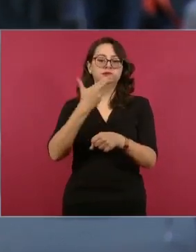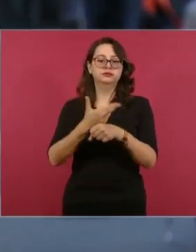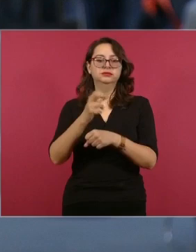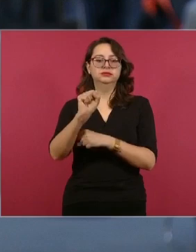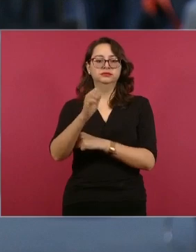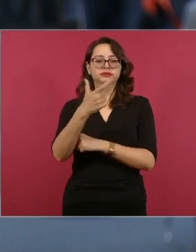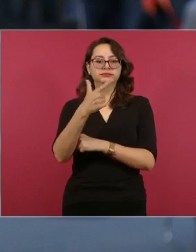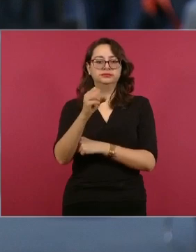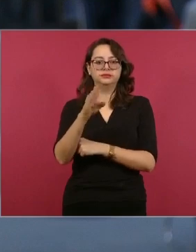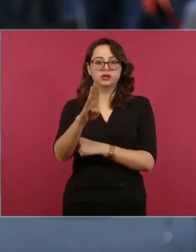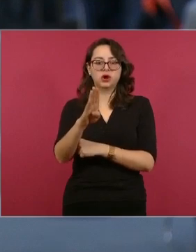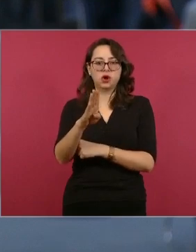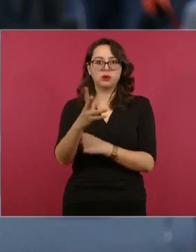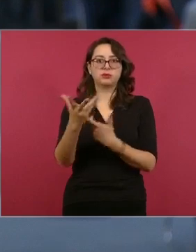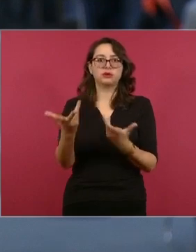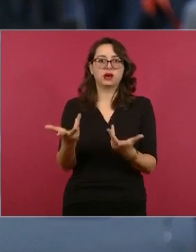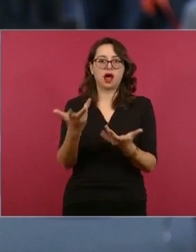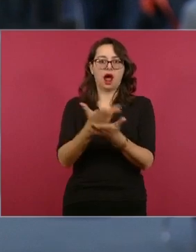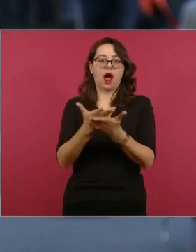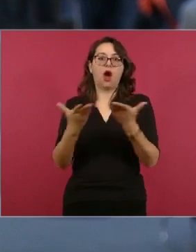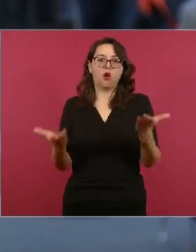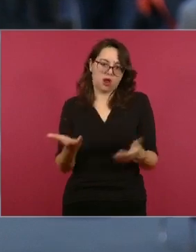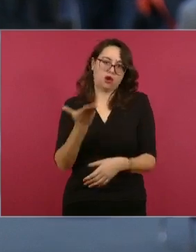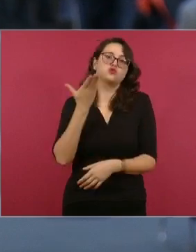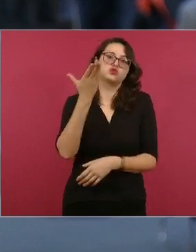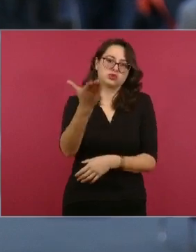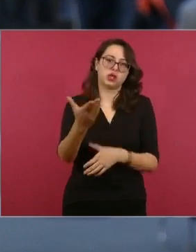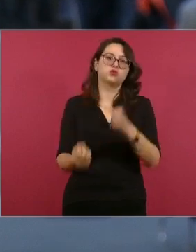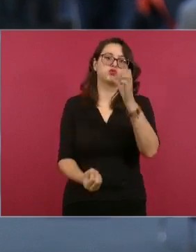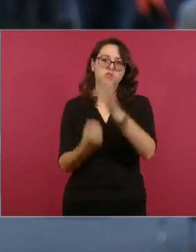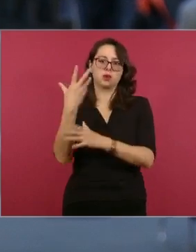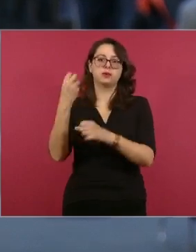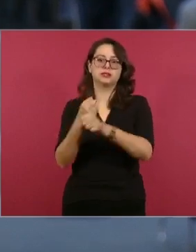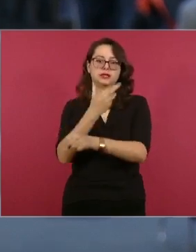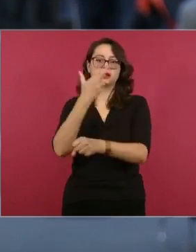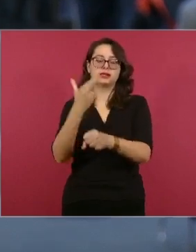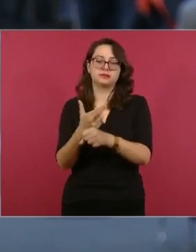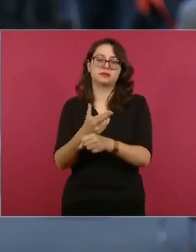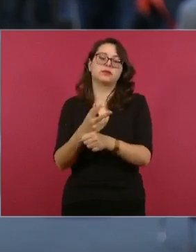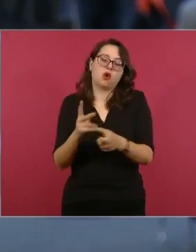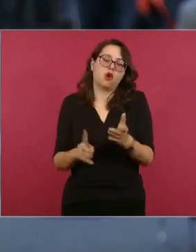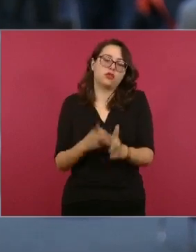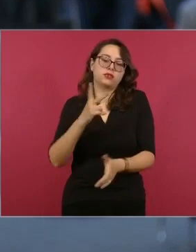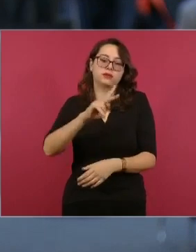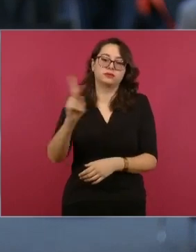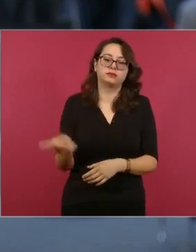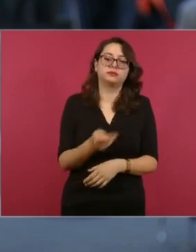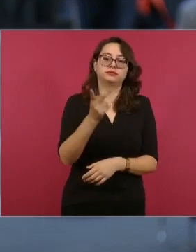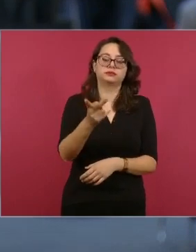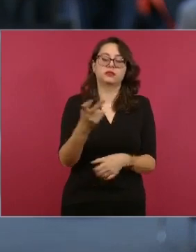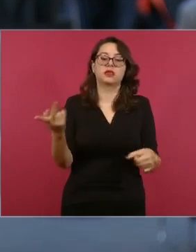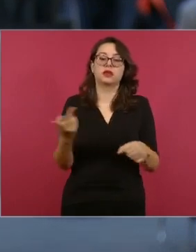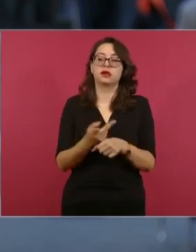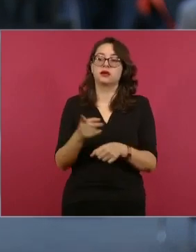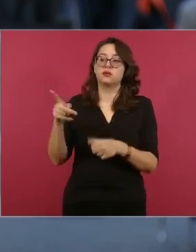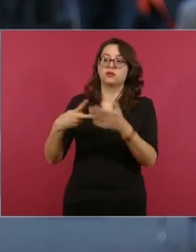se quedó por ahí un poquito en el olvido. Se trata del proyecto de Chicoacén